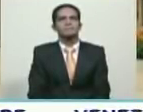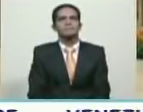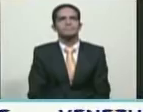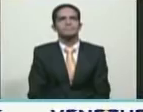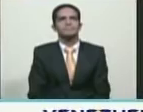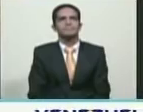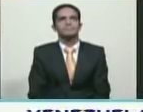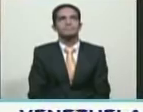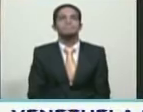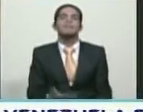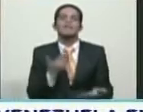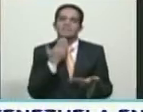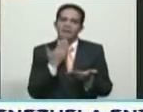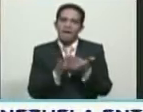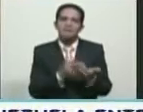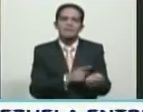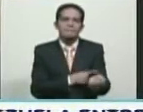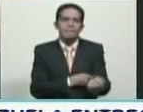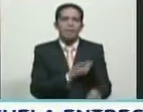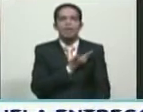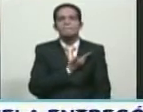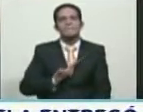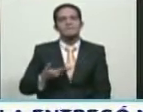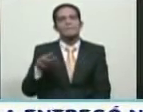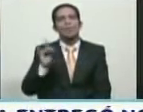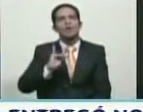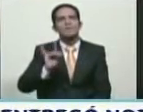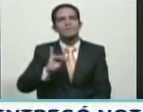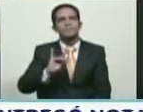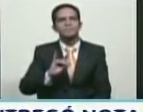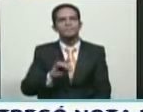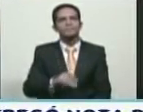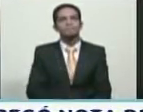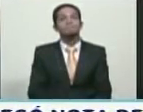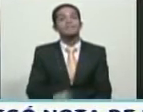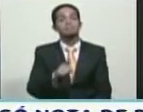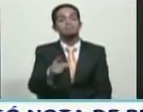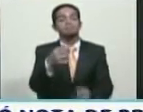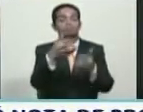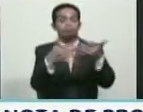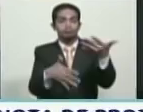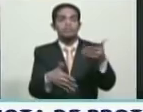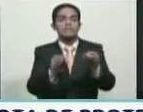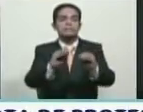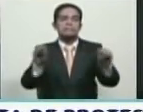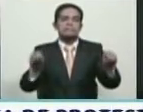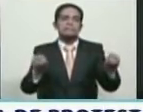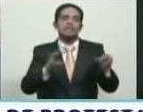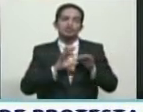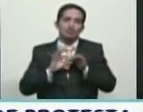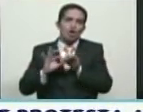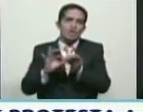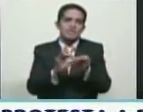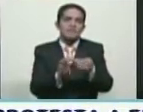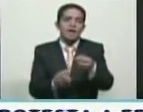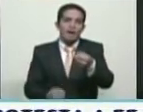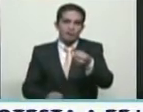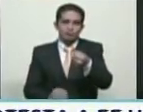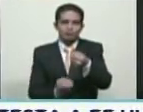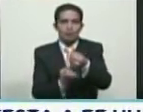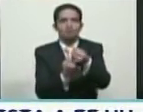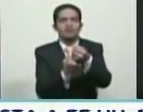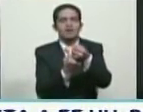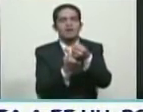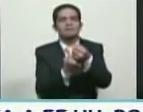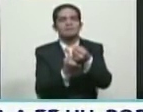Muchas gracias, hermano presidente Evo, por tus palabras convocando a la solidaridad para sostener la esperanza